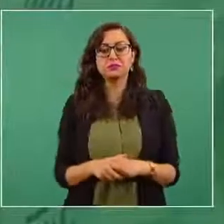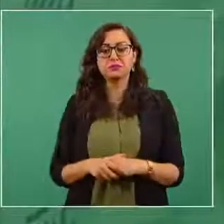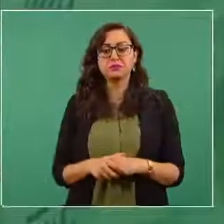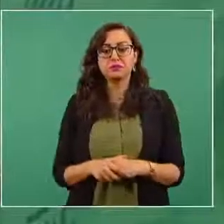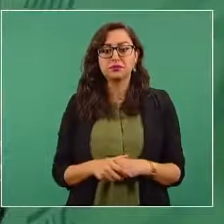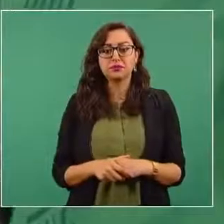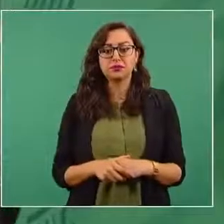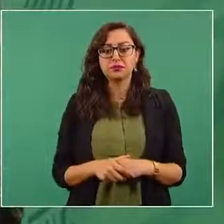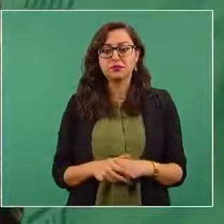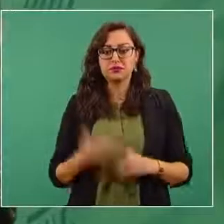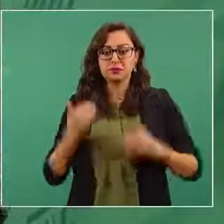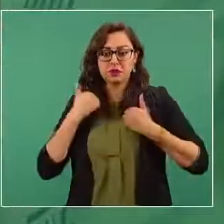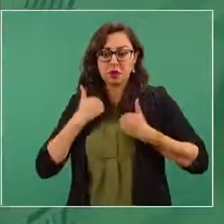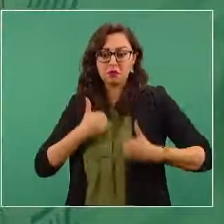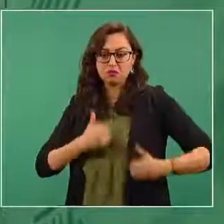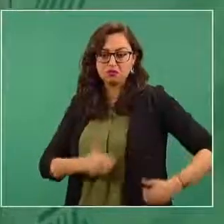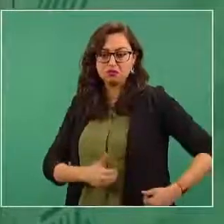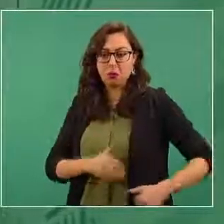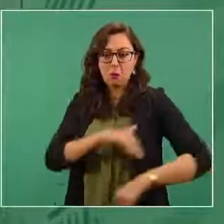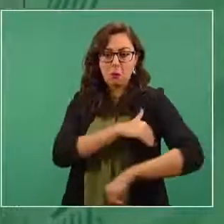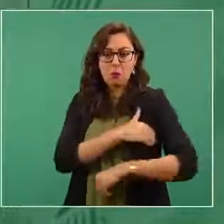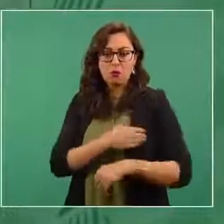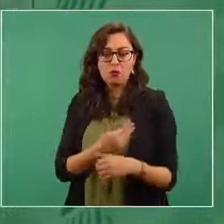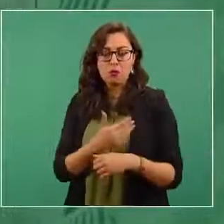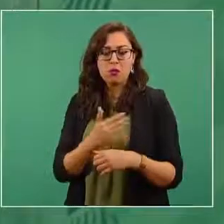con unos morrales